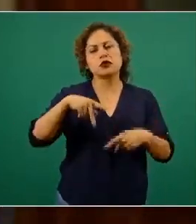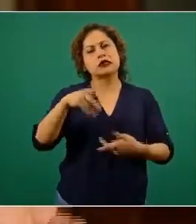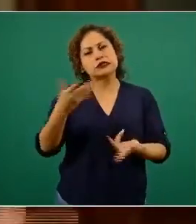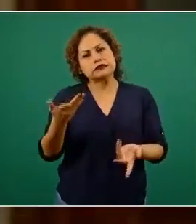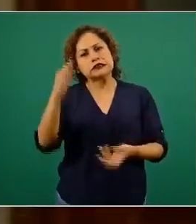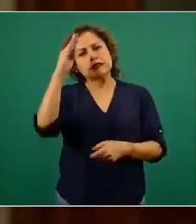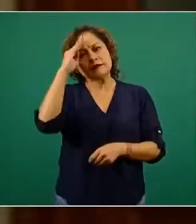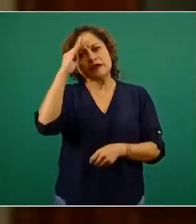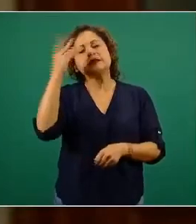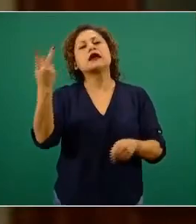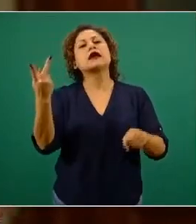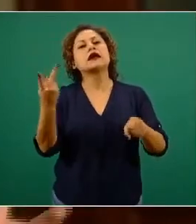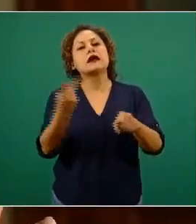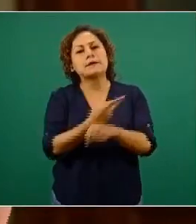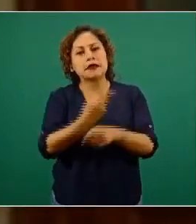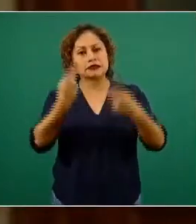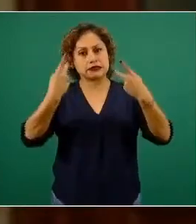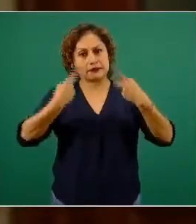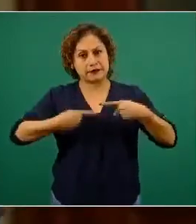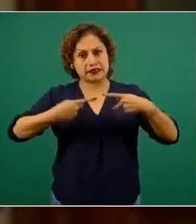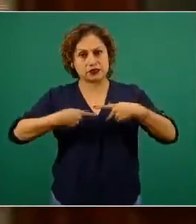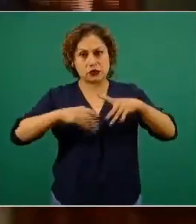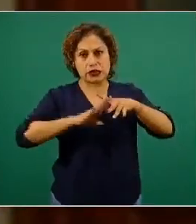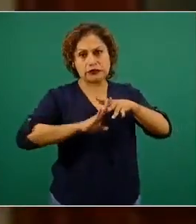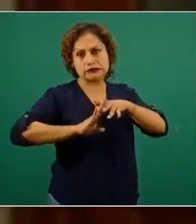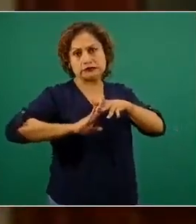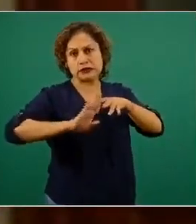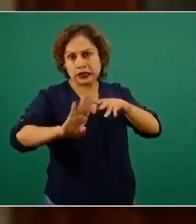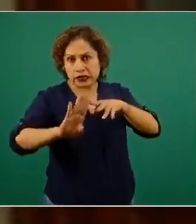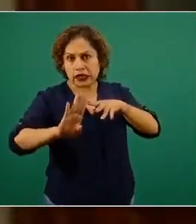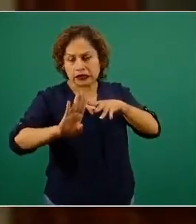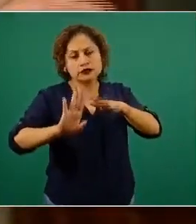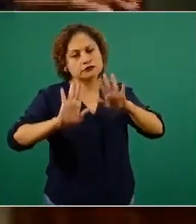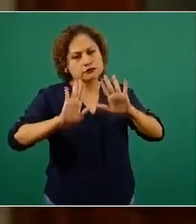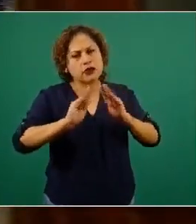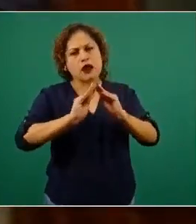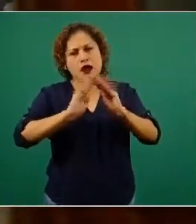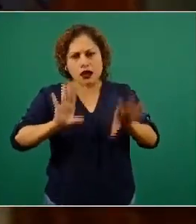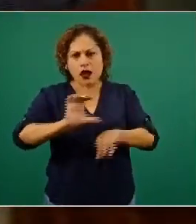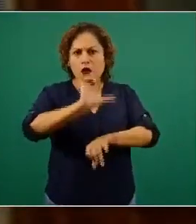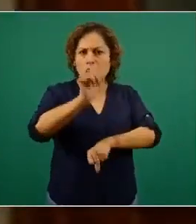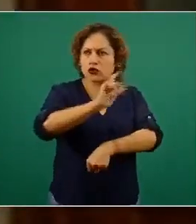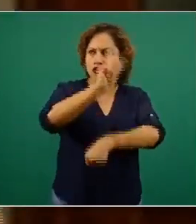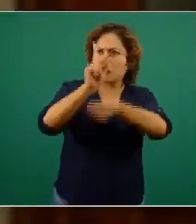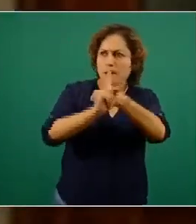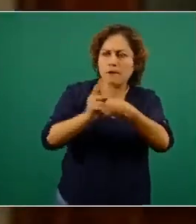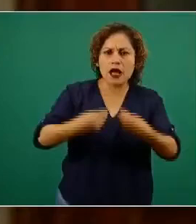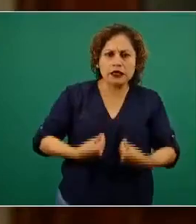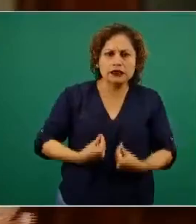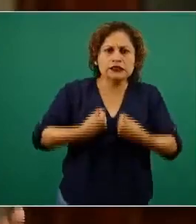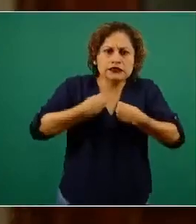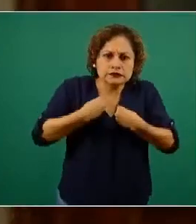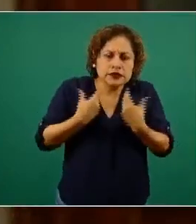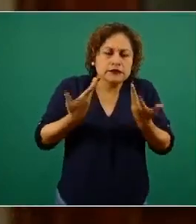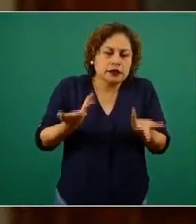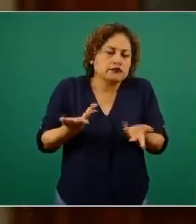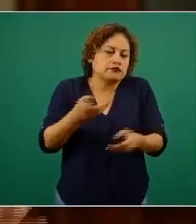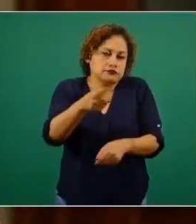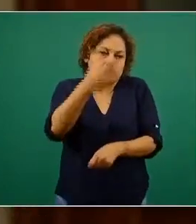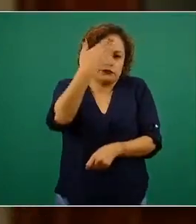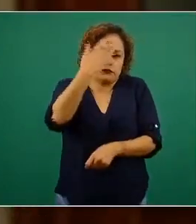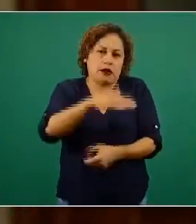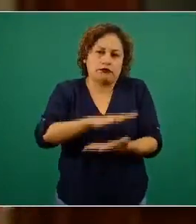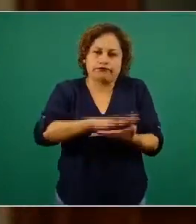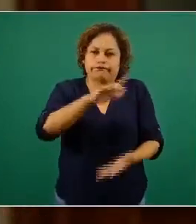nuestros migrantes. Digo, estando ya en otro país, por supuesto que tiene que haber el tema del otro país, en este caso pues la mayoría está en Estados Unidos.